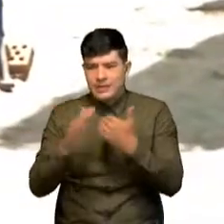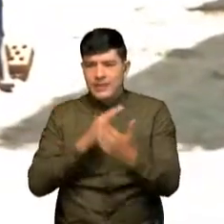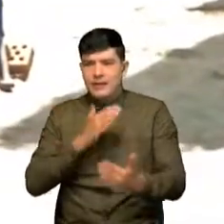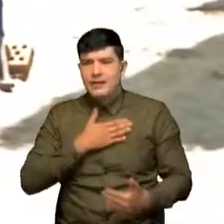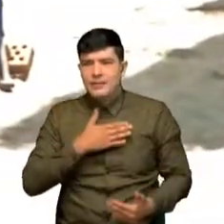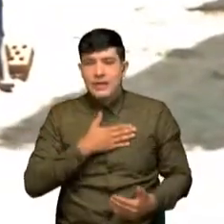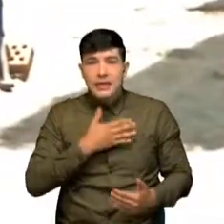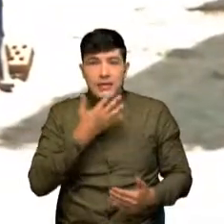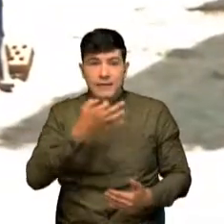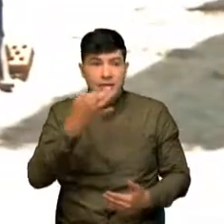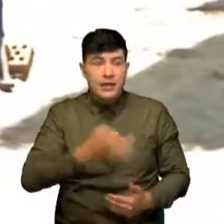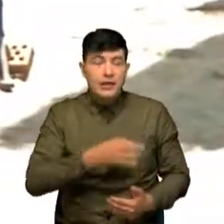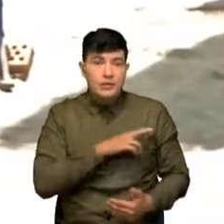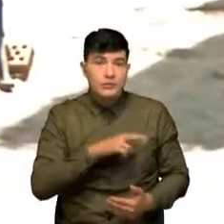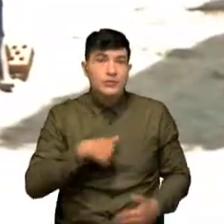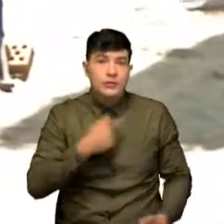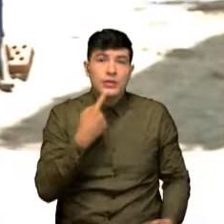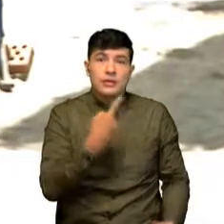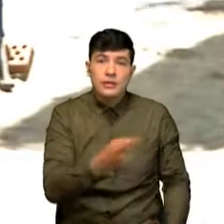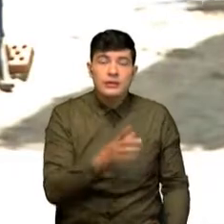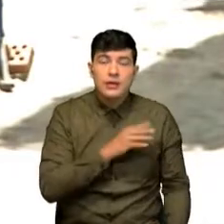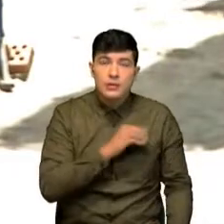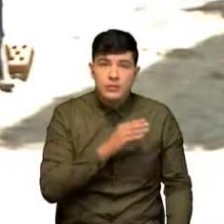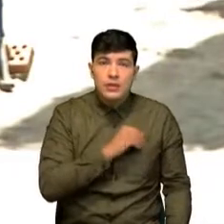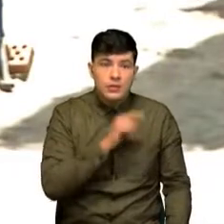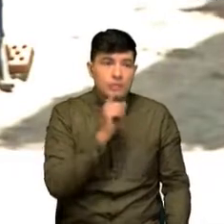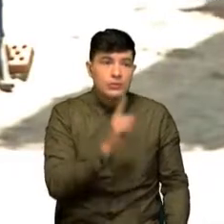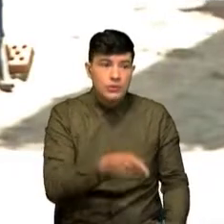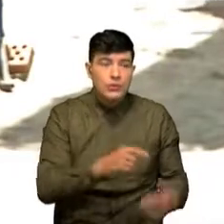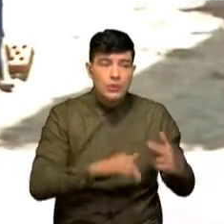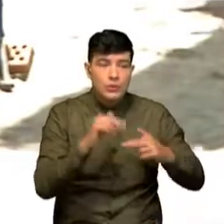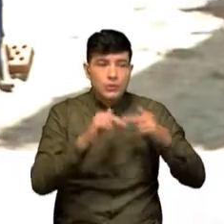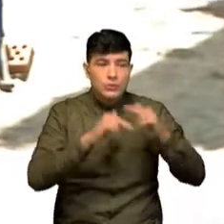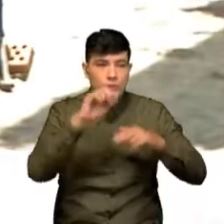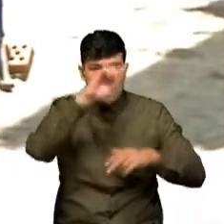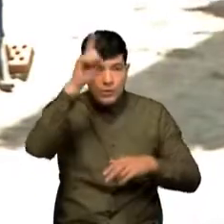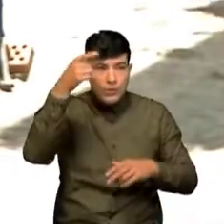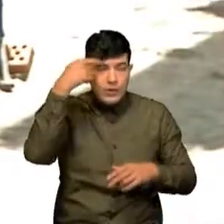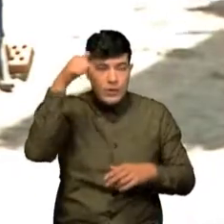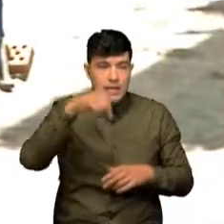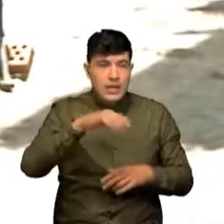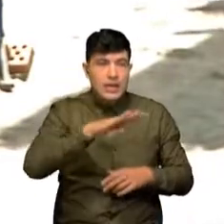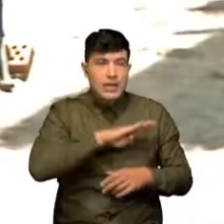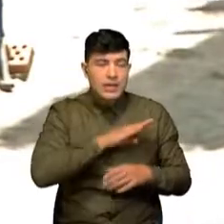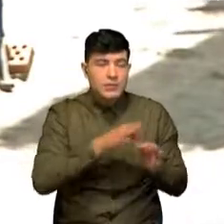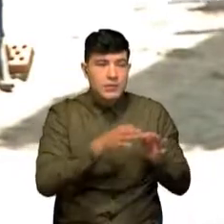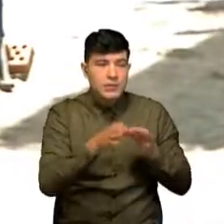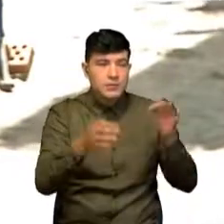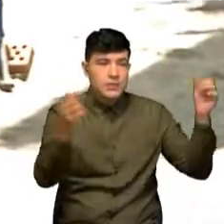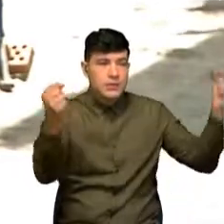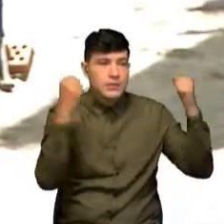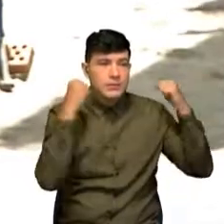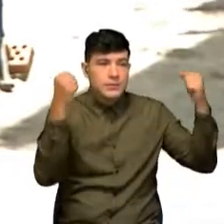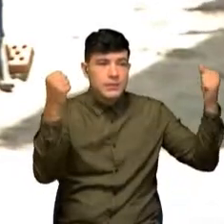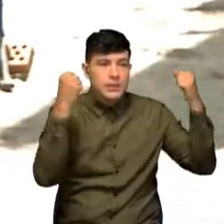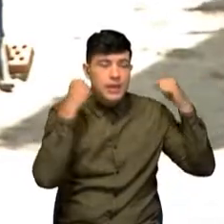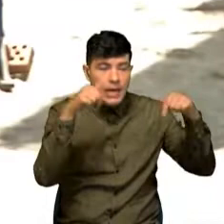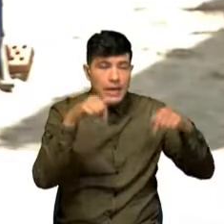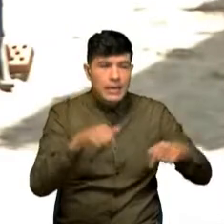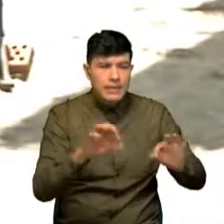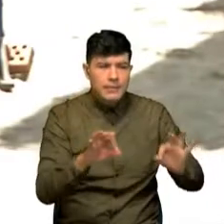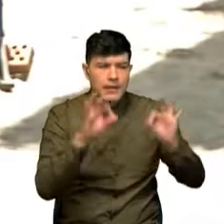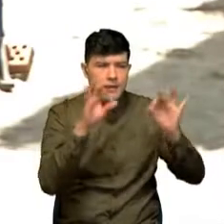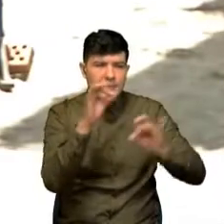esta gran obra que nos ha traído la Gobernación y la Alcaldía Municipal de Piedecuesta. Una excelente obra, un espacio de esparcimiento